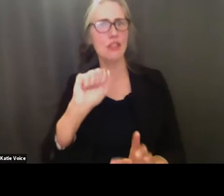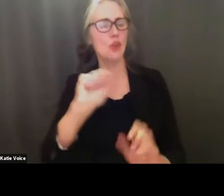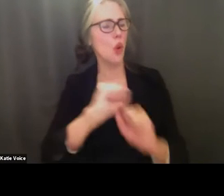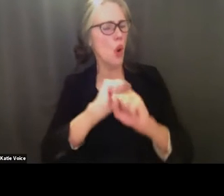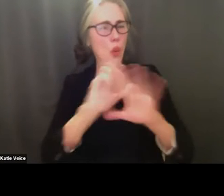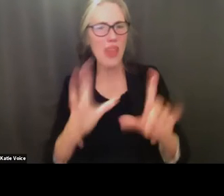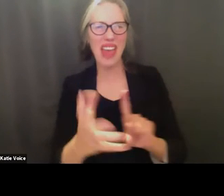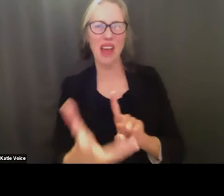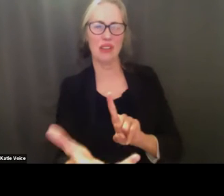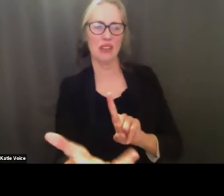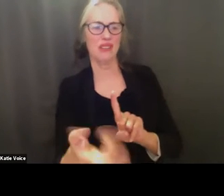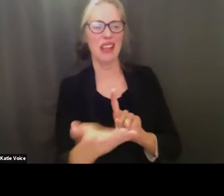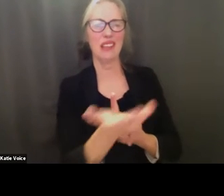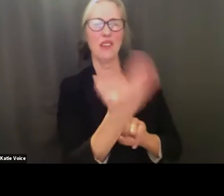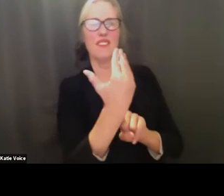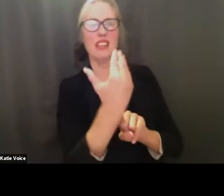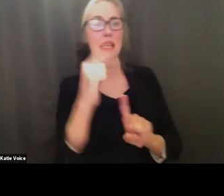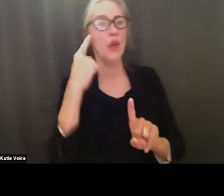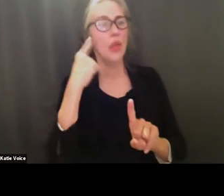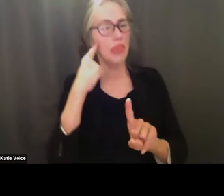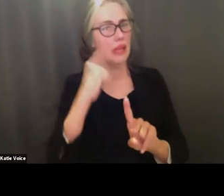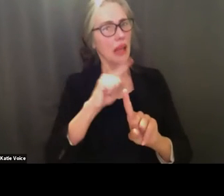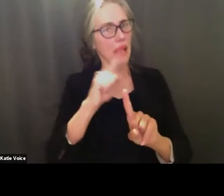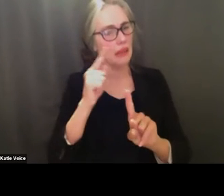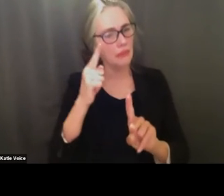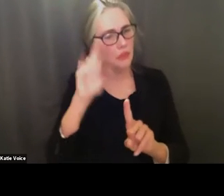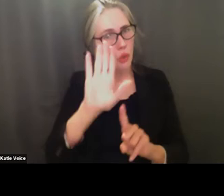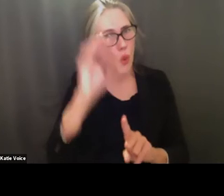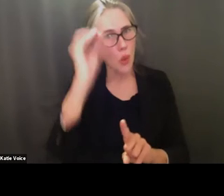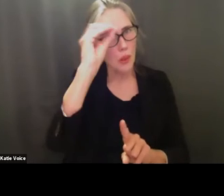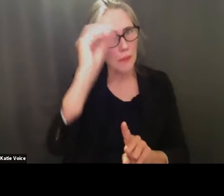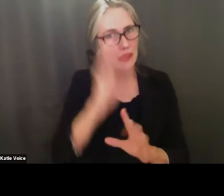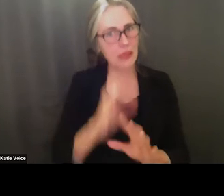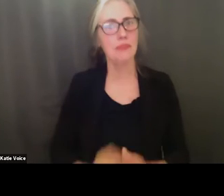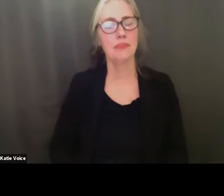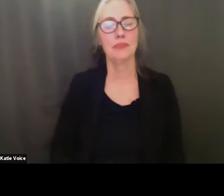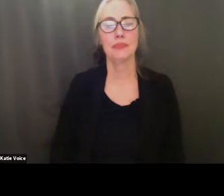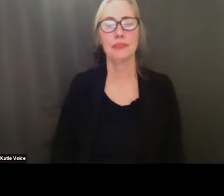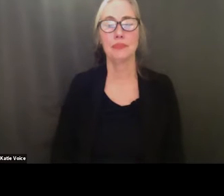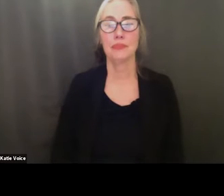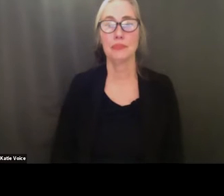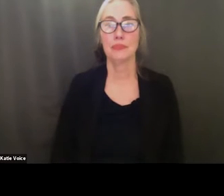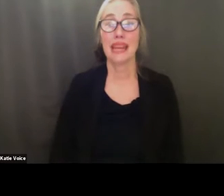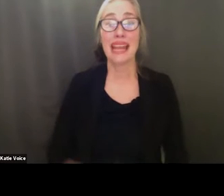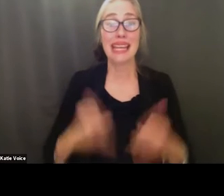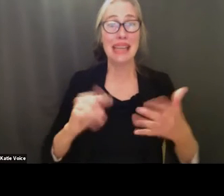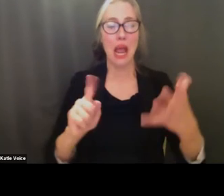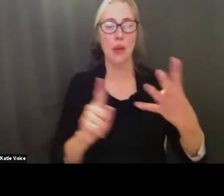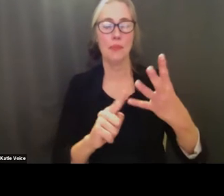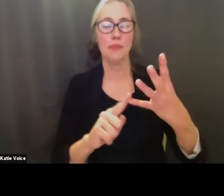Shores y luego veré si el señor Correa se une a la reunión. Justin Shores.